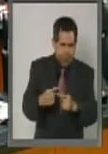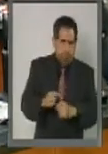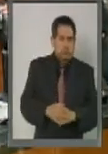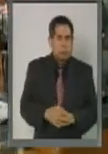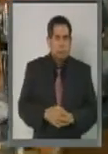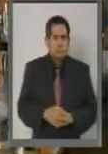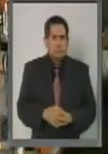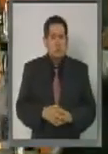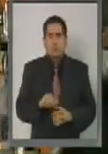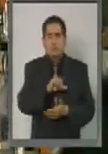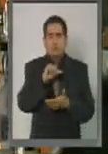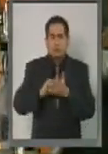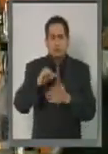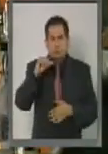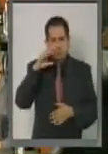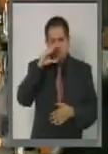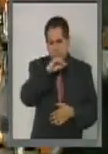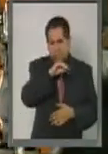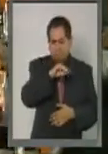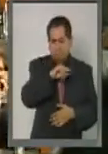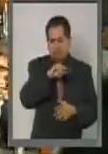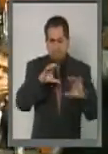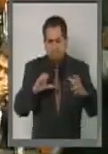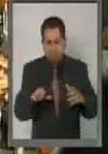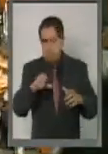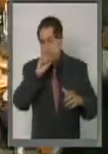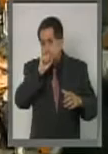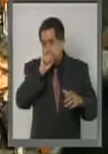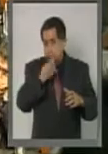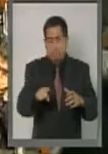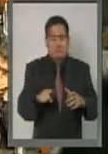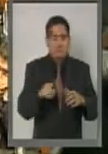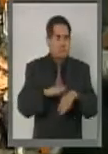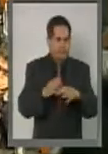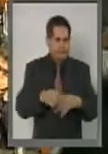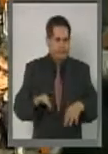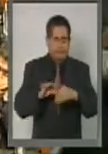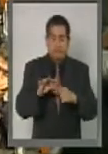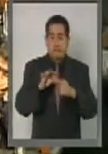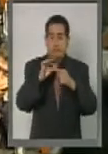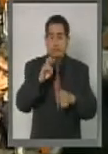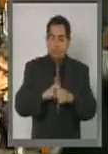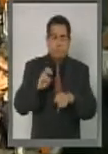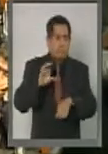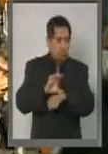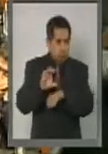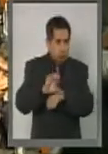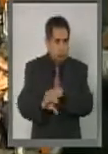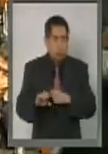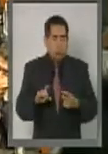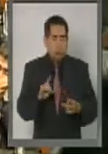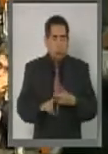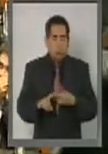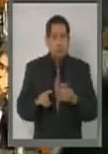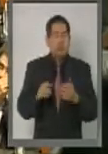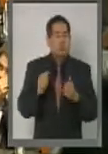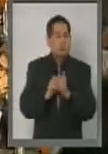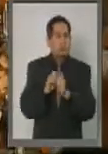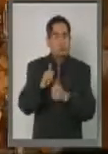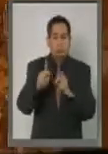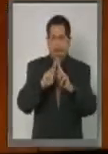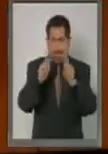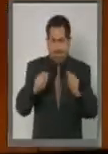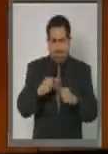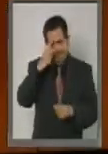República Centroafricana y, por supuesto, la misión política especial en Colombia con motivo del proceso de